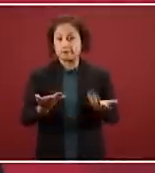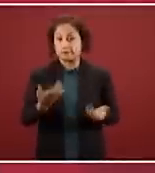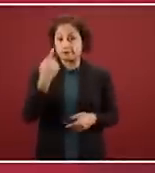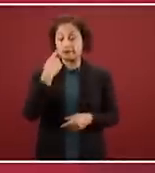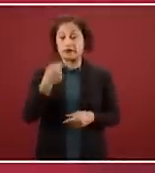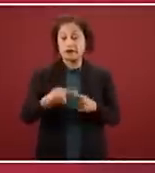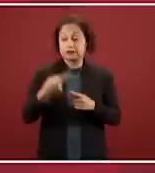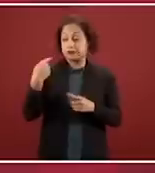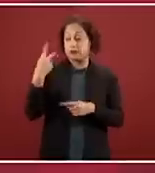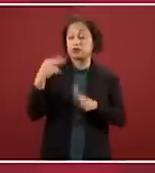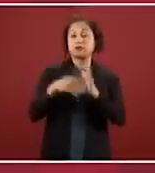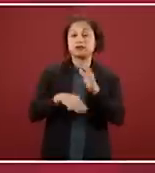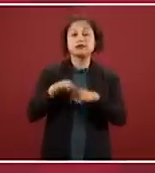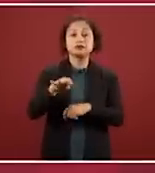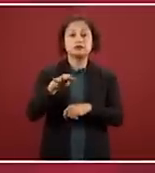el